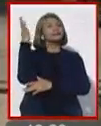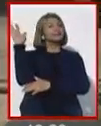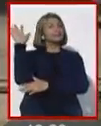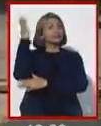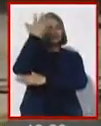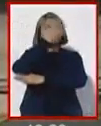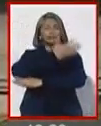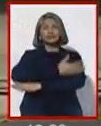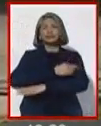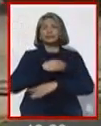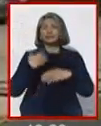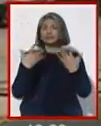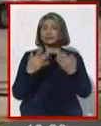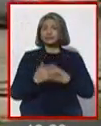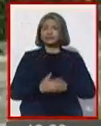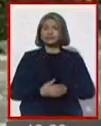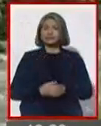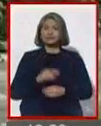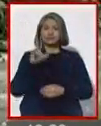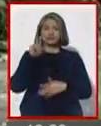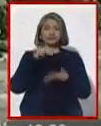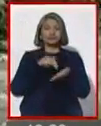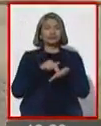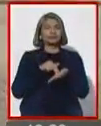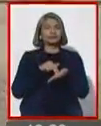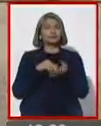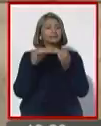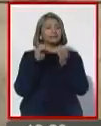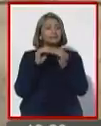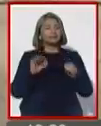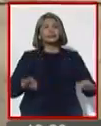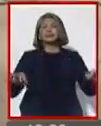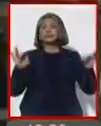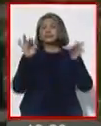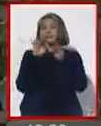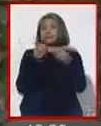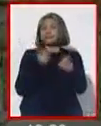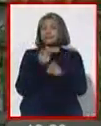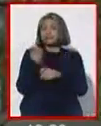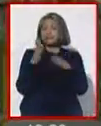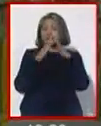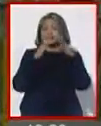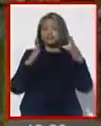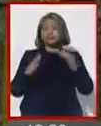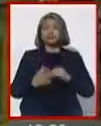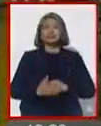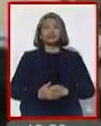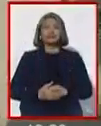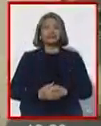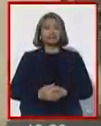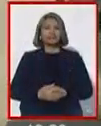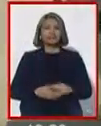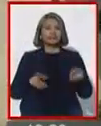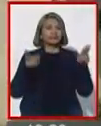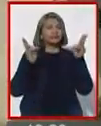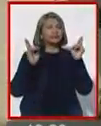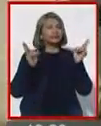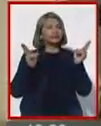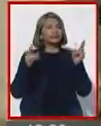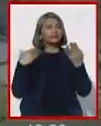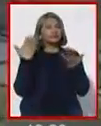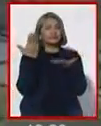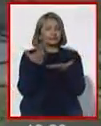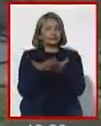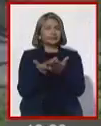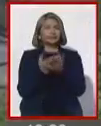que se suscitaron en la ciudad. En el Plan 3000 fue el más relevante, ya que afectó una vivienda y de inmediato estuvo también